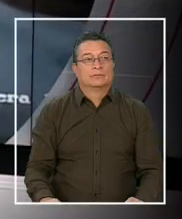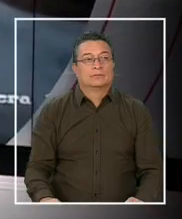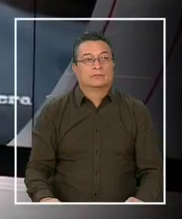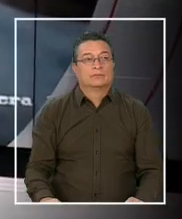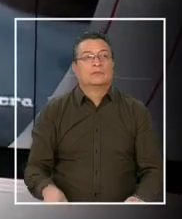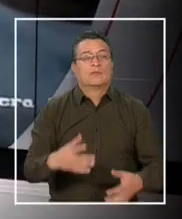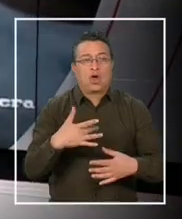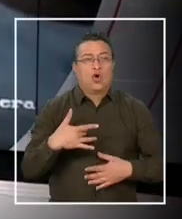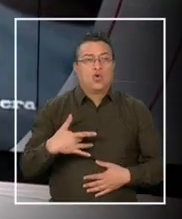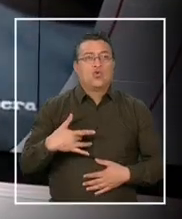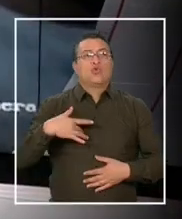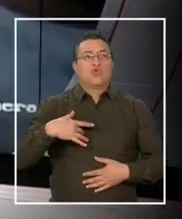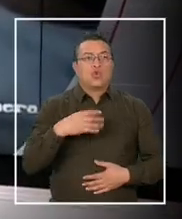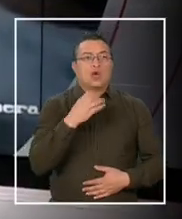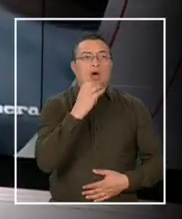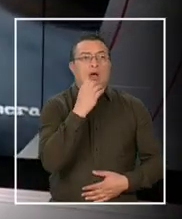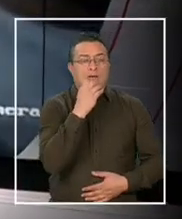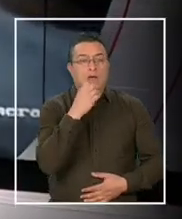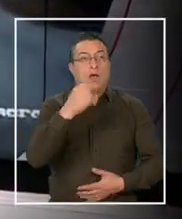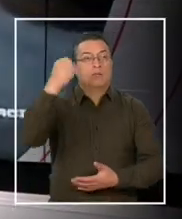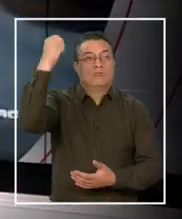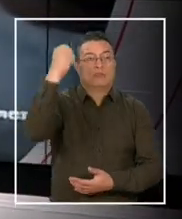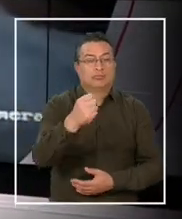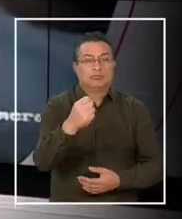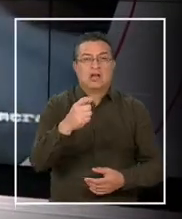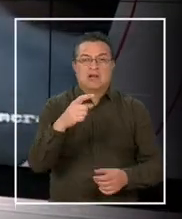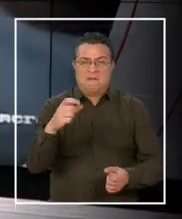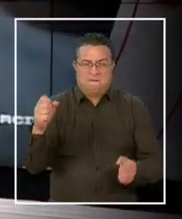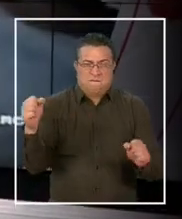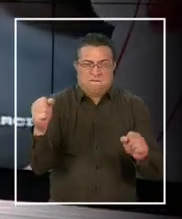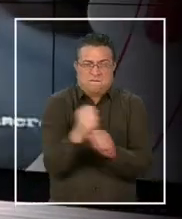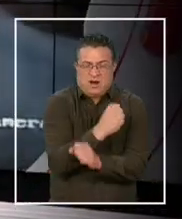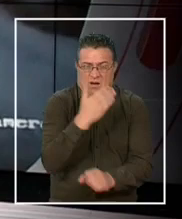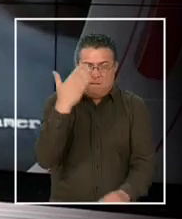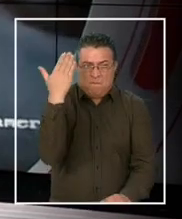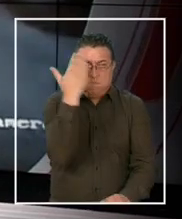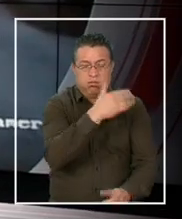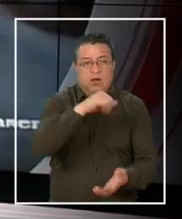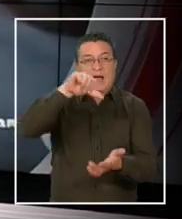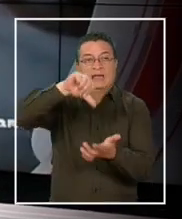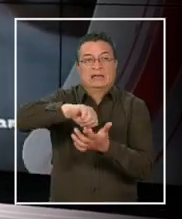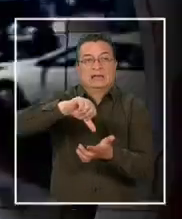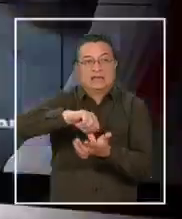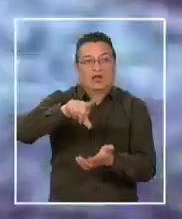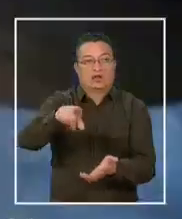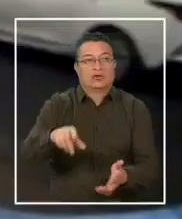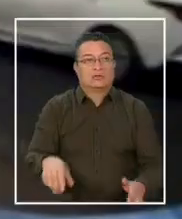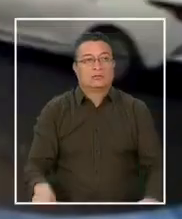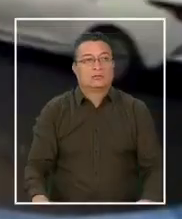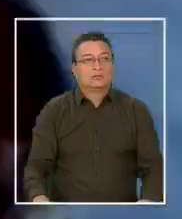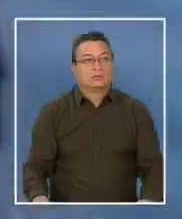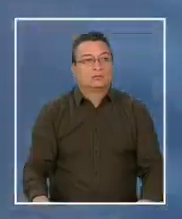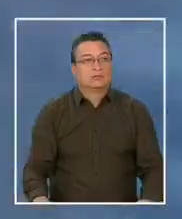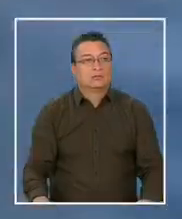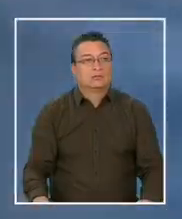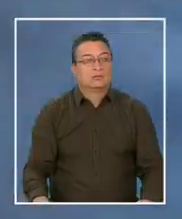Hay conmoción en Antofagasta por un homicidio a sangre fría ocurrido en pleno centro de la ciudad.